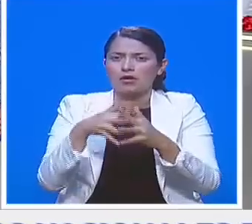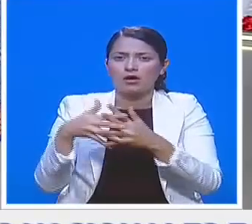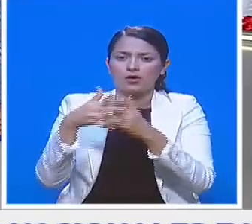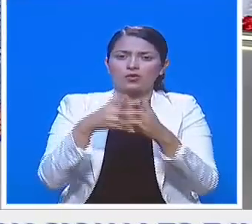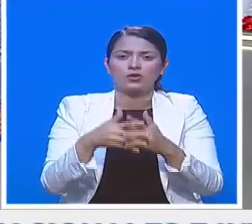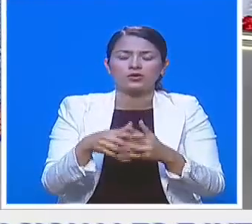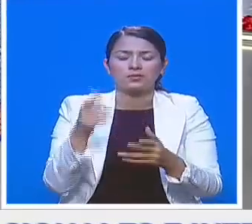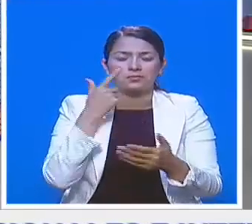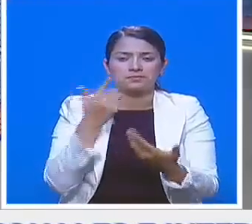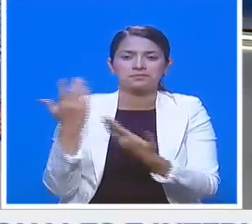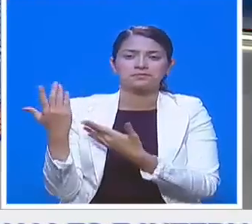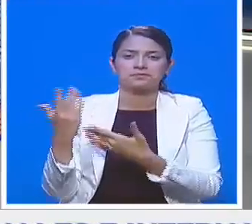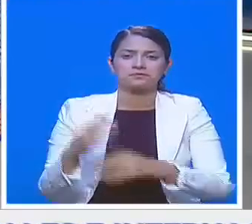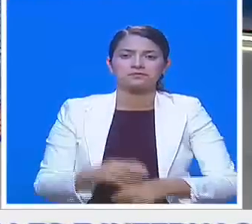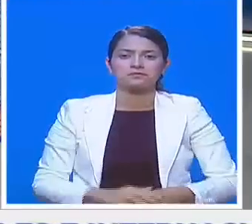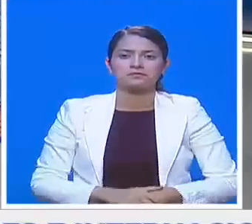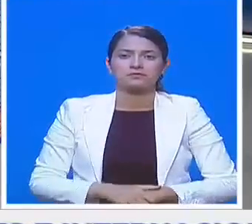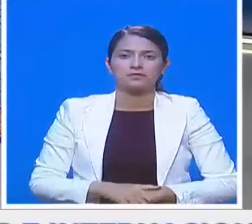Te escuchamos.